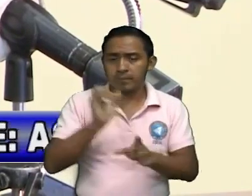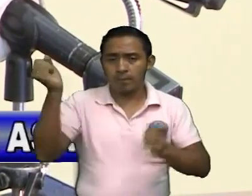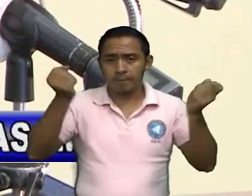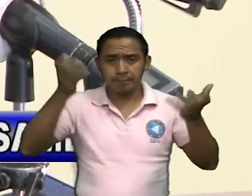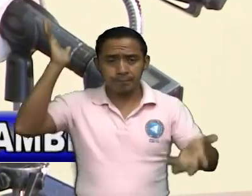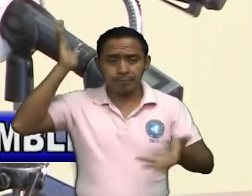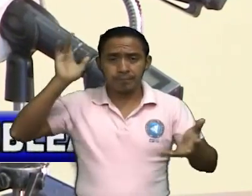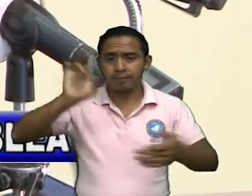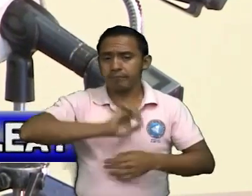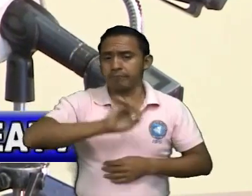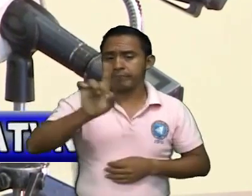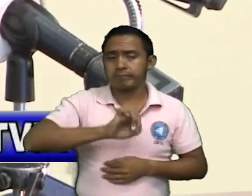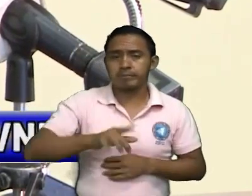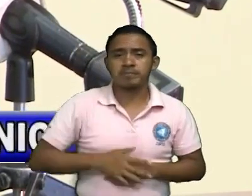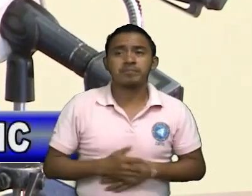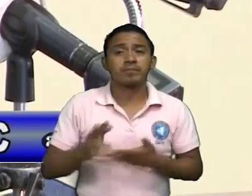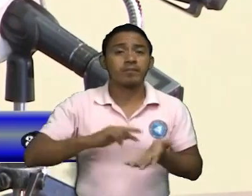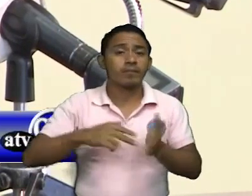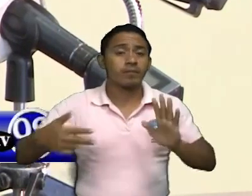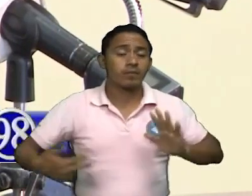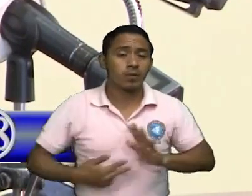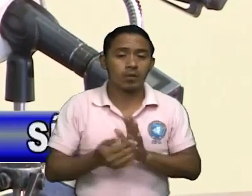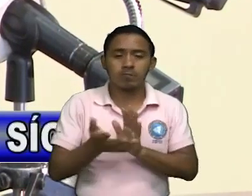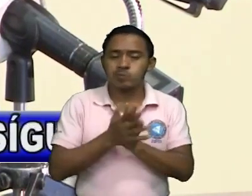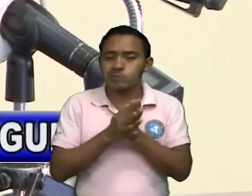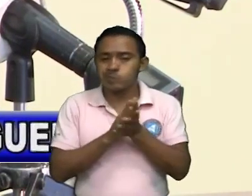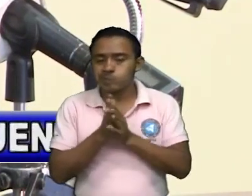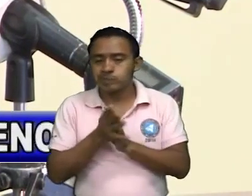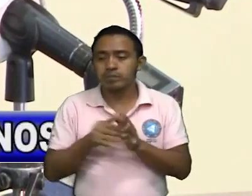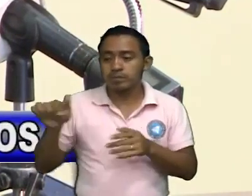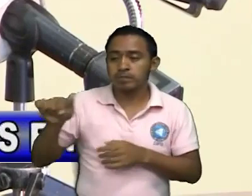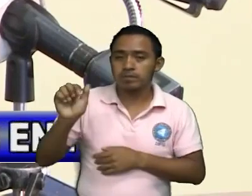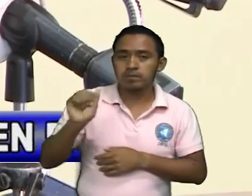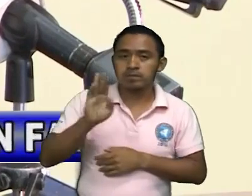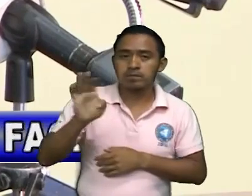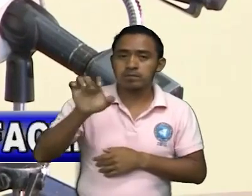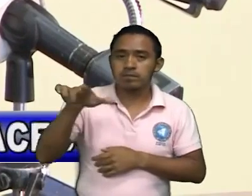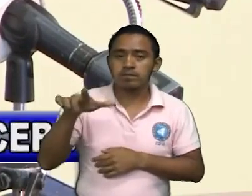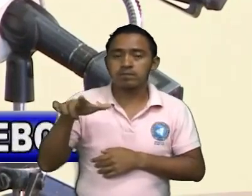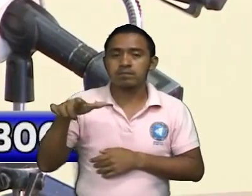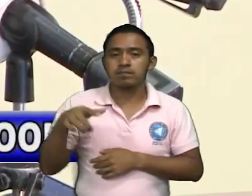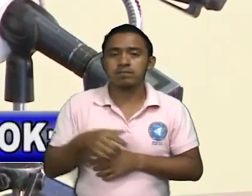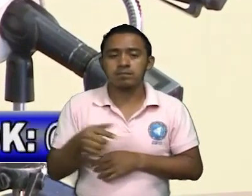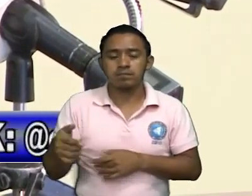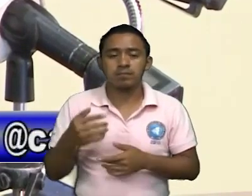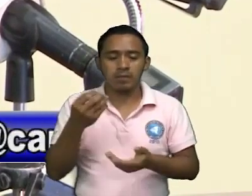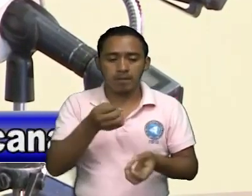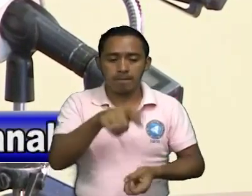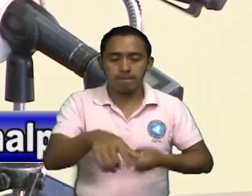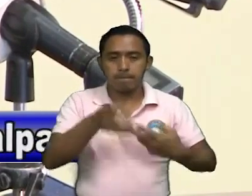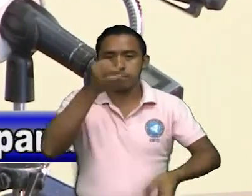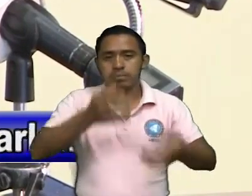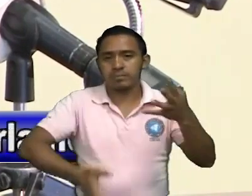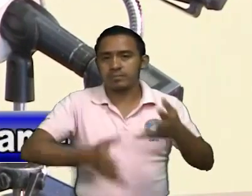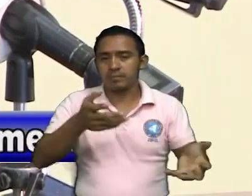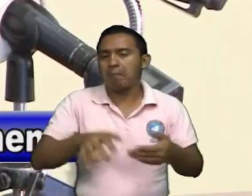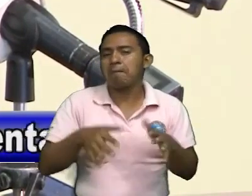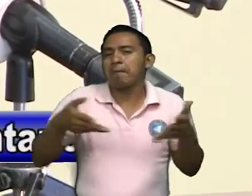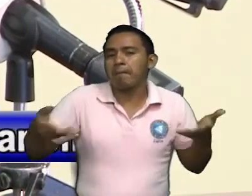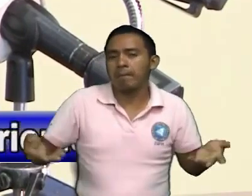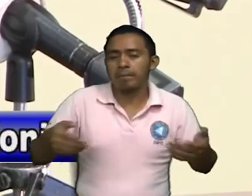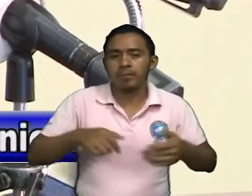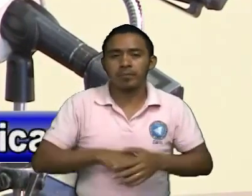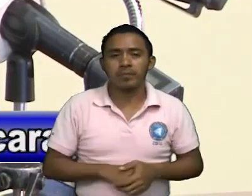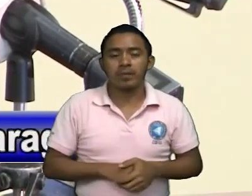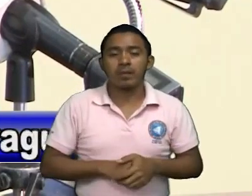denota que las intenciones de Abel Alejandro Arias al incendiar el furgón